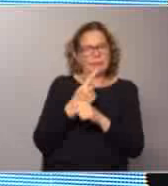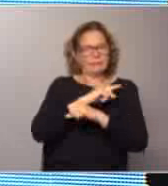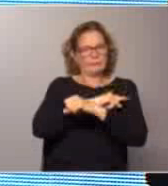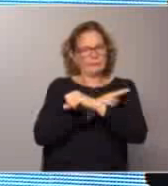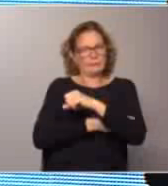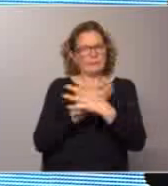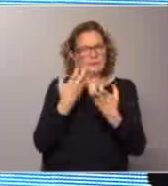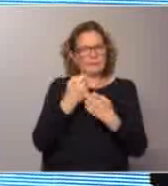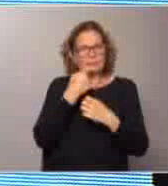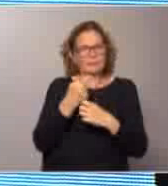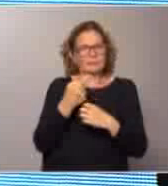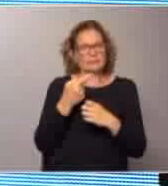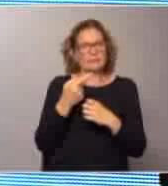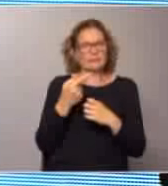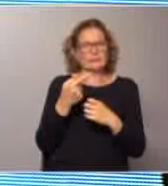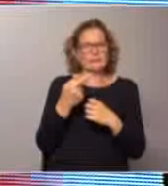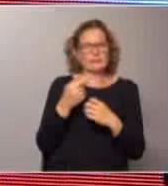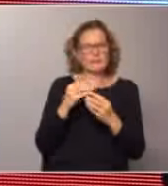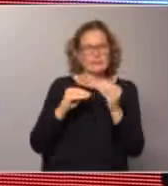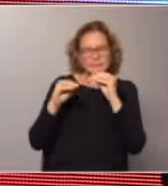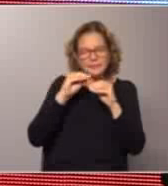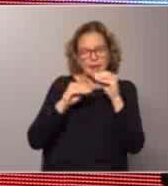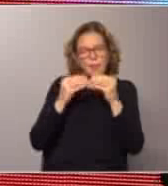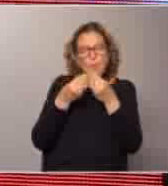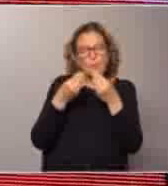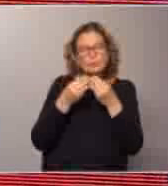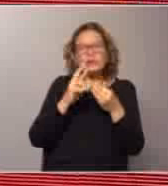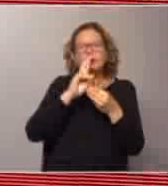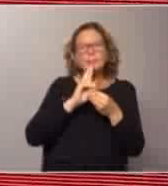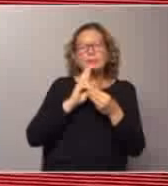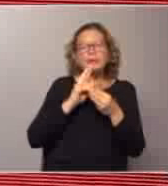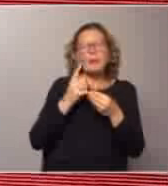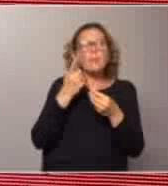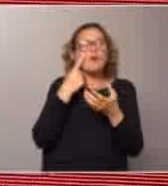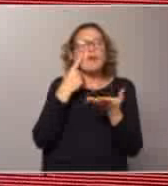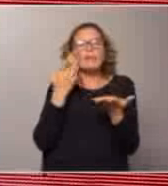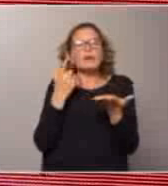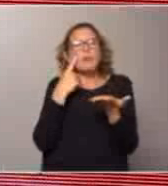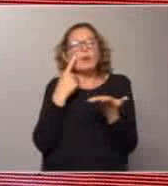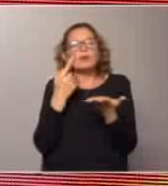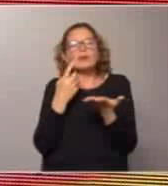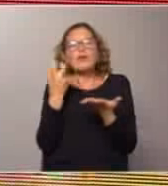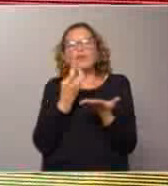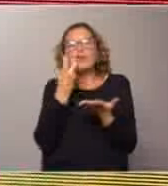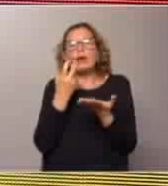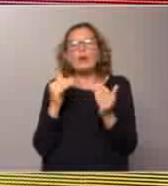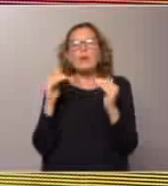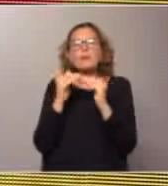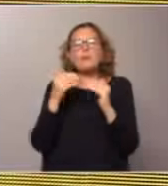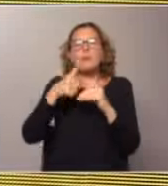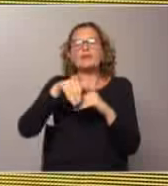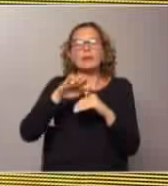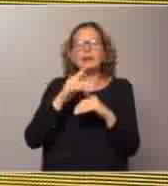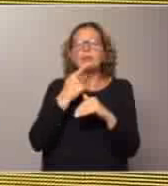y qué quiere decir quiere decir que va a generar un montón de respuestas que van a aumentar la probabilidad de ir a buscarlos y lo mismo más adelante